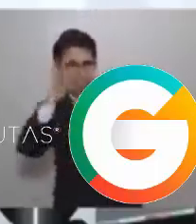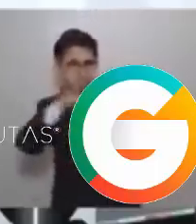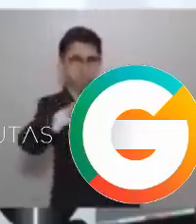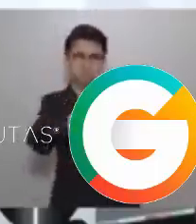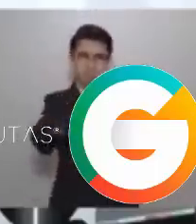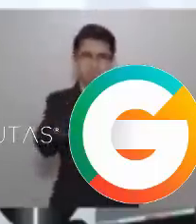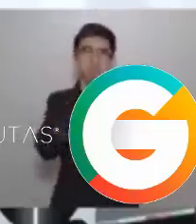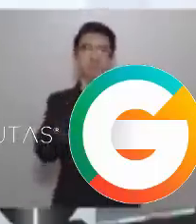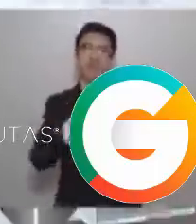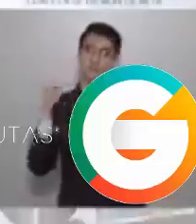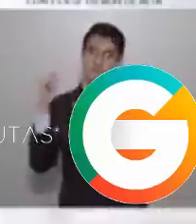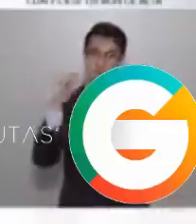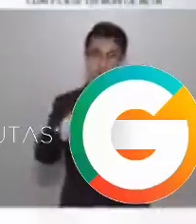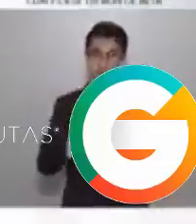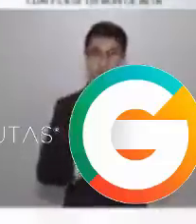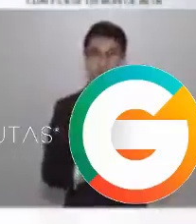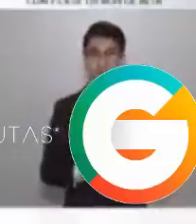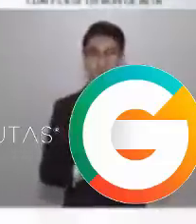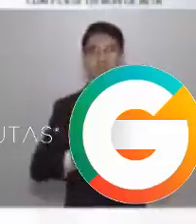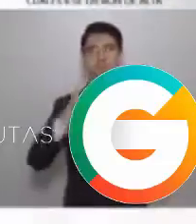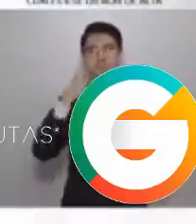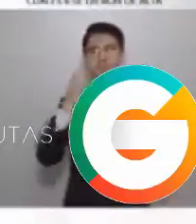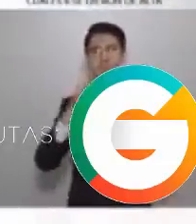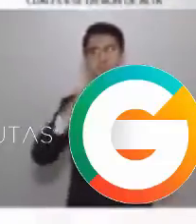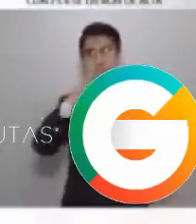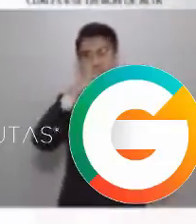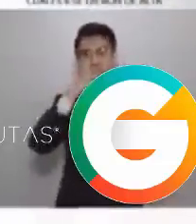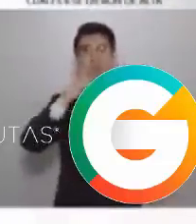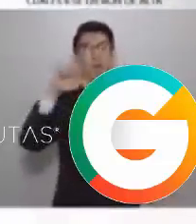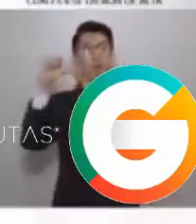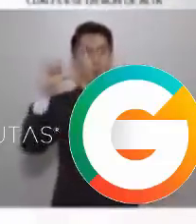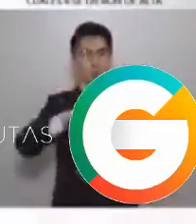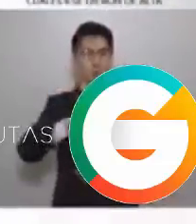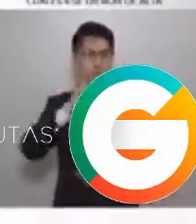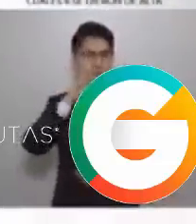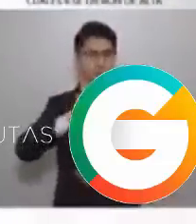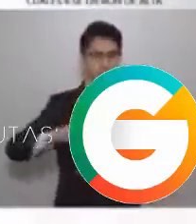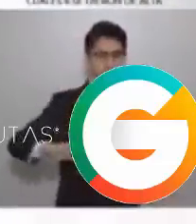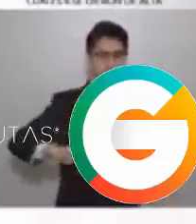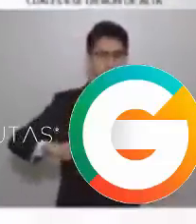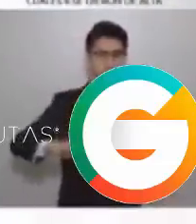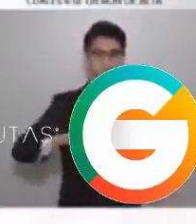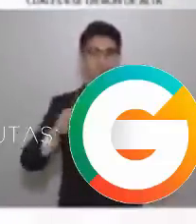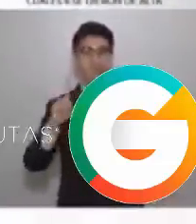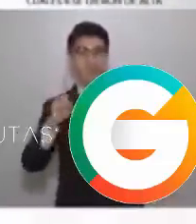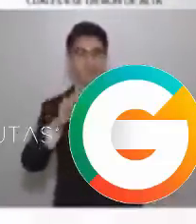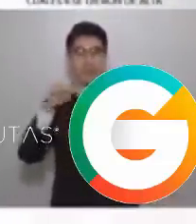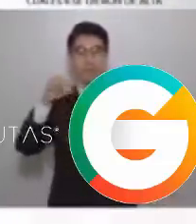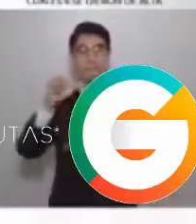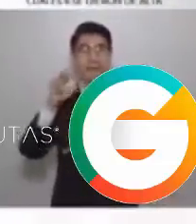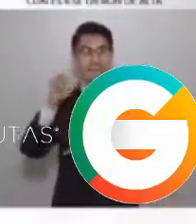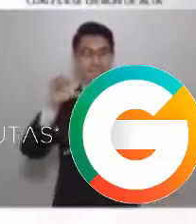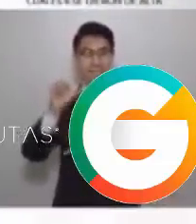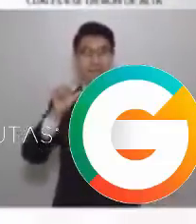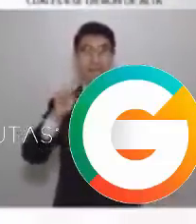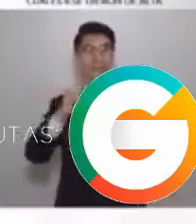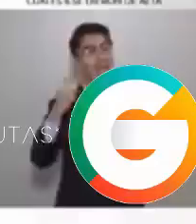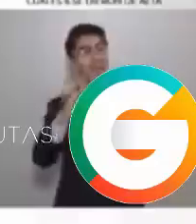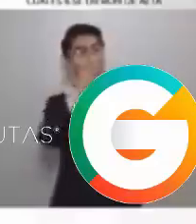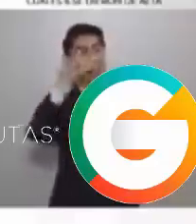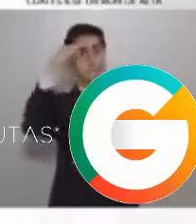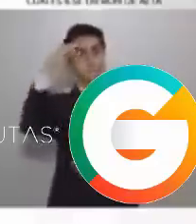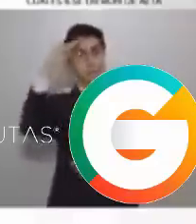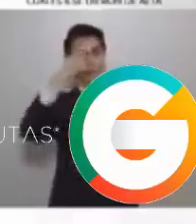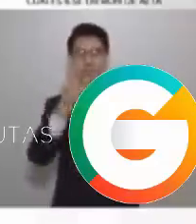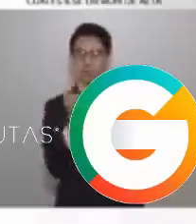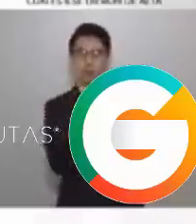Marina del Pilar Ávila Olmeda en sus instalaciones del municipio de Mexicali, que contó con la participación de los representantes del Ejército Mexicano,